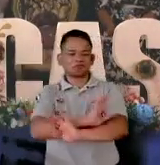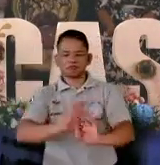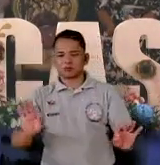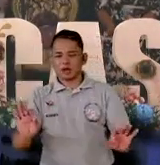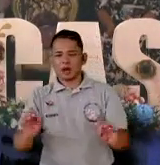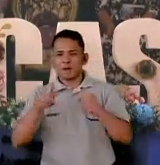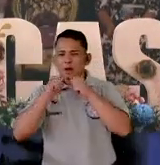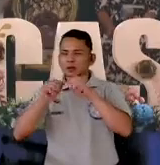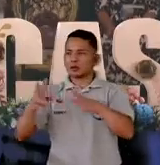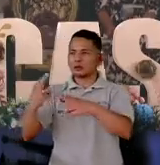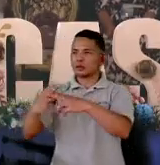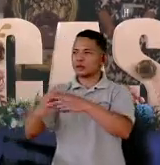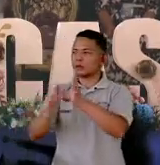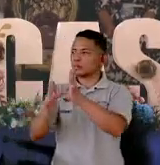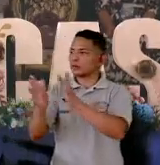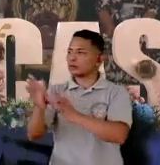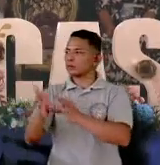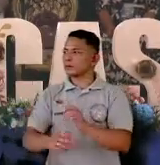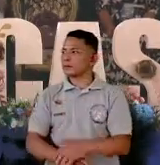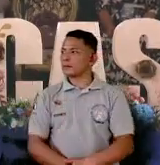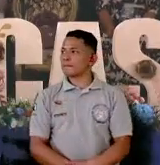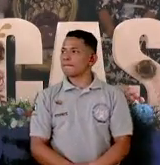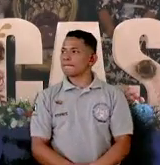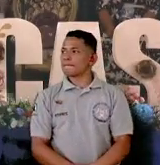nombre de Jesús.